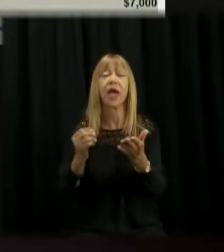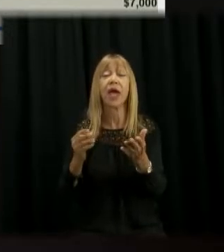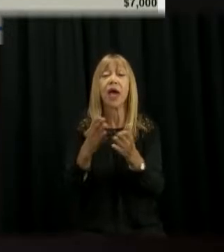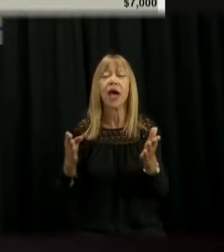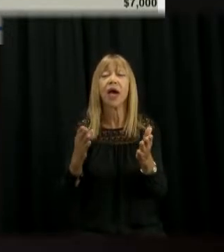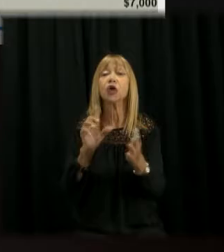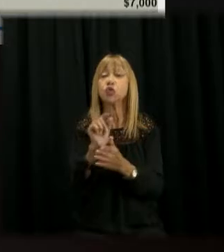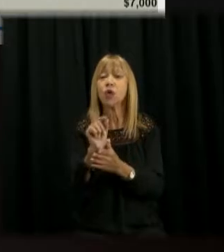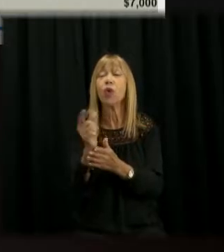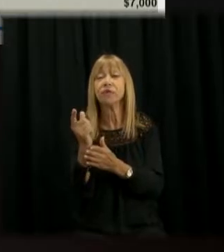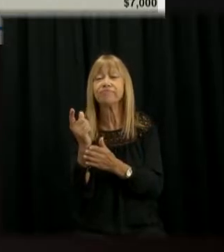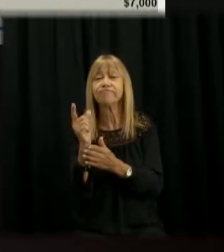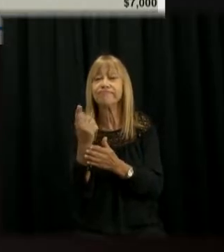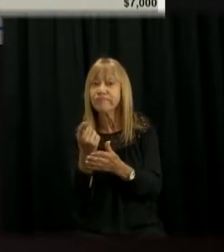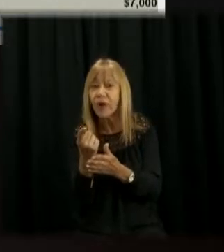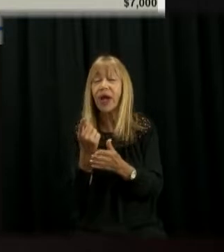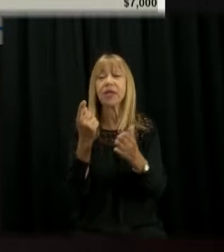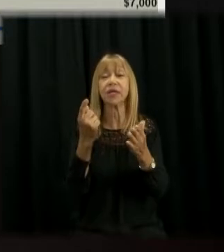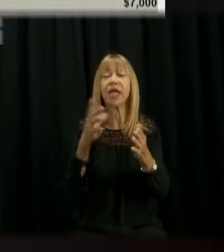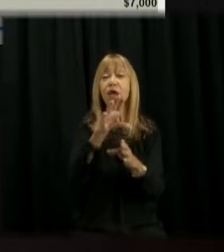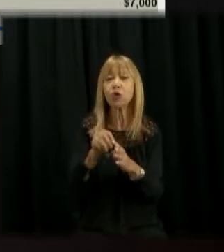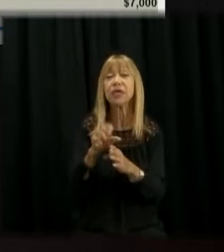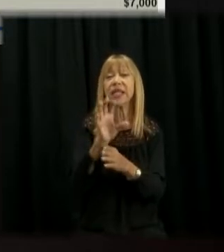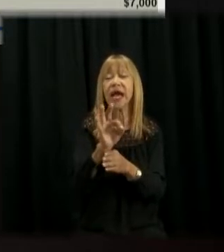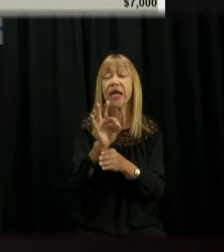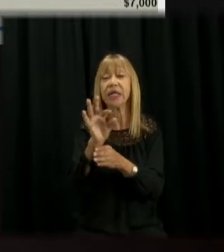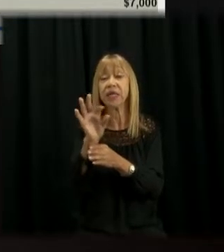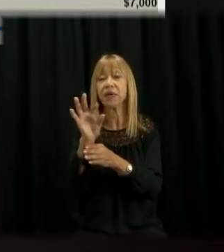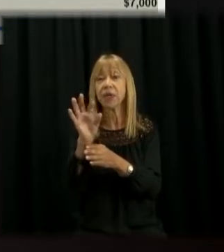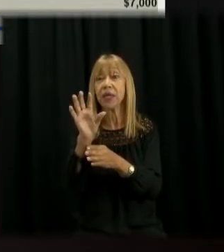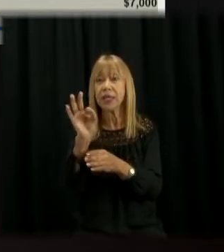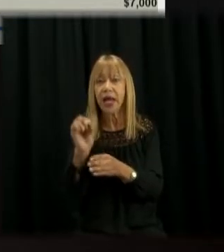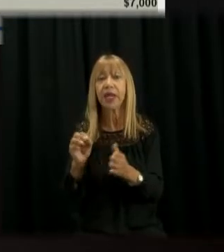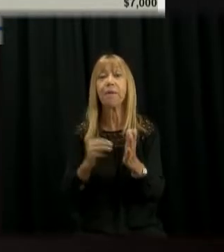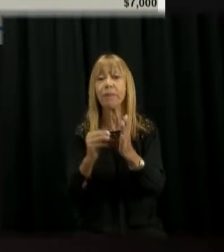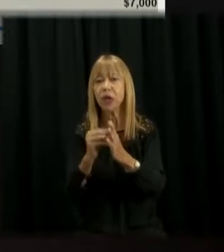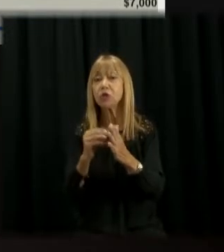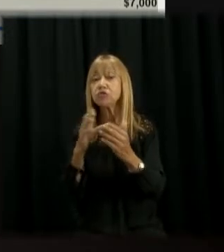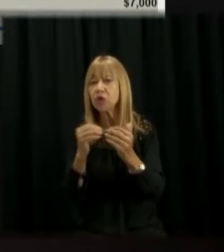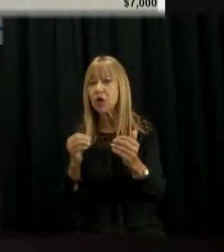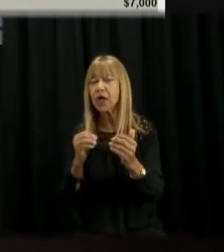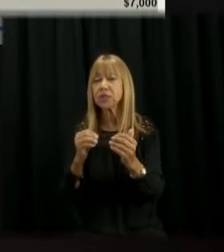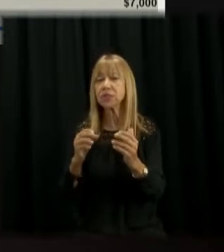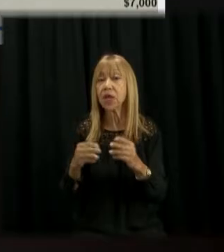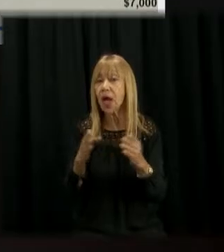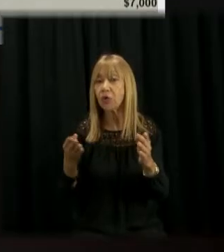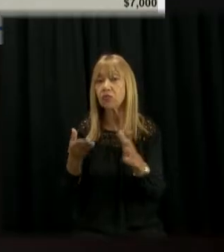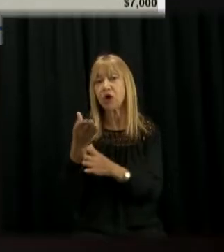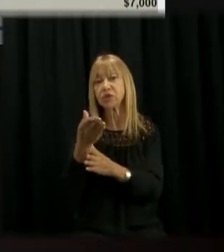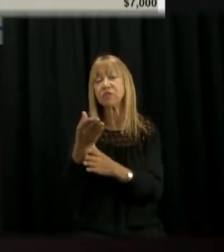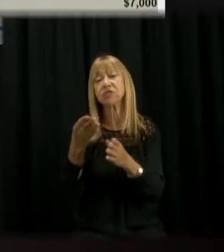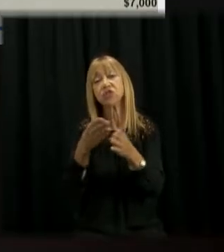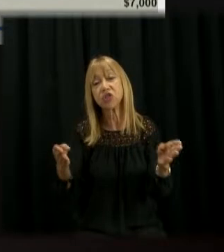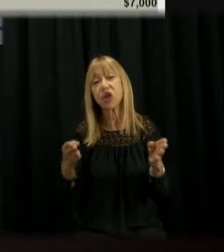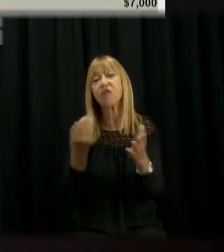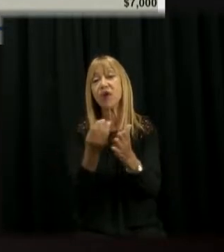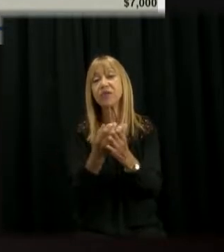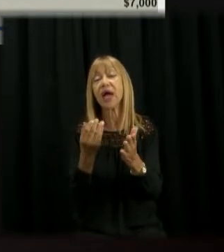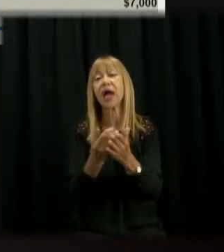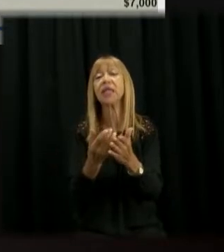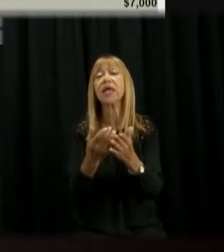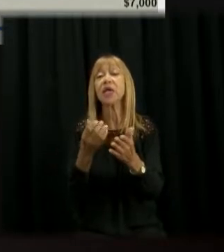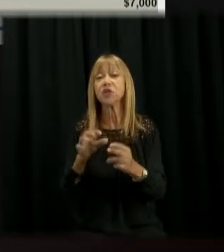mencionado, el presupuesto incluye 90 millones de dólares en incentivos en el Fondo General y